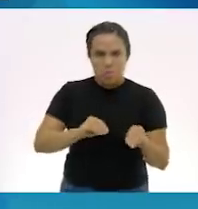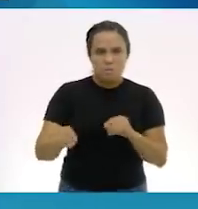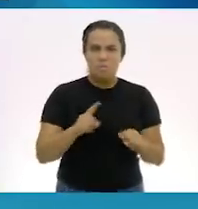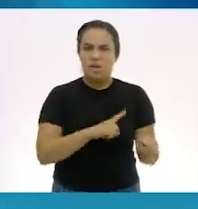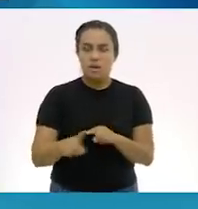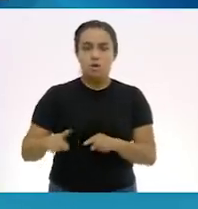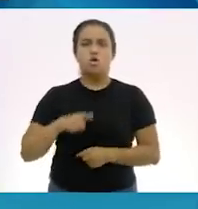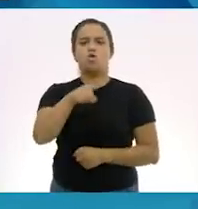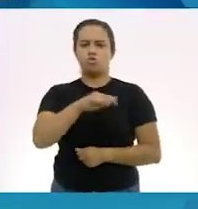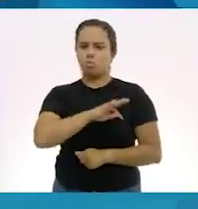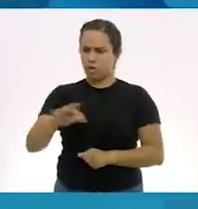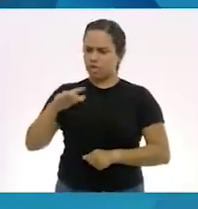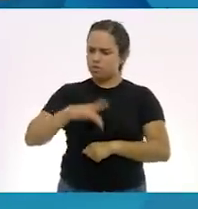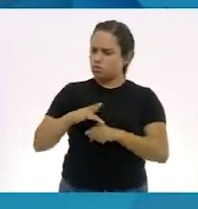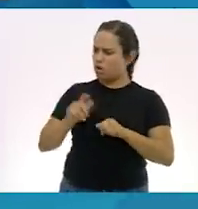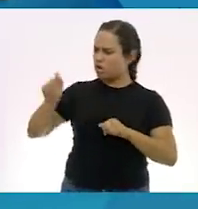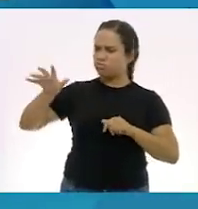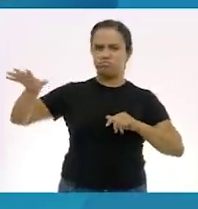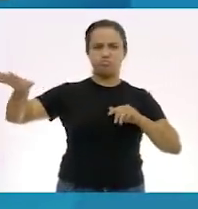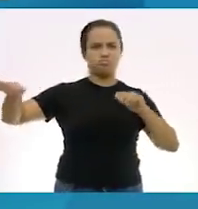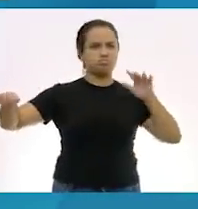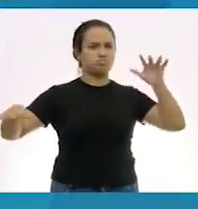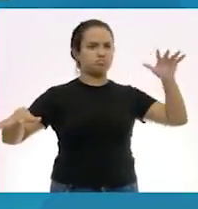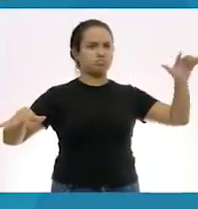videoclip? Me parece. Vamos.